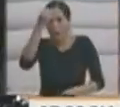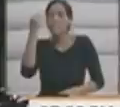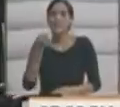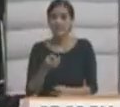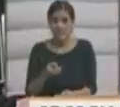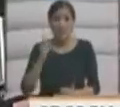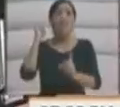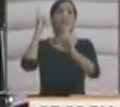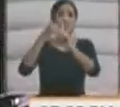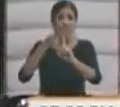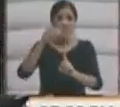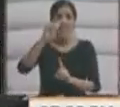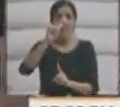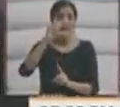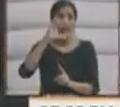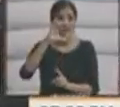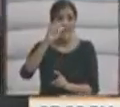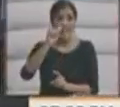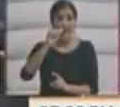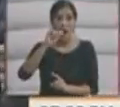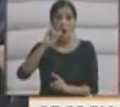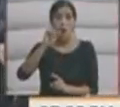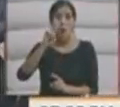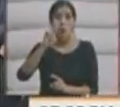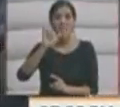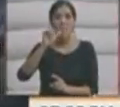Caurimare terminamos en La Vega.